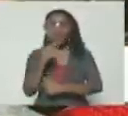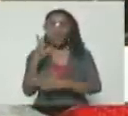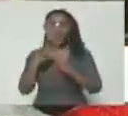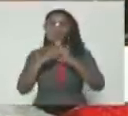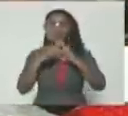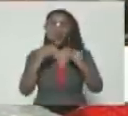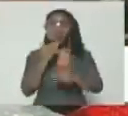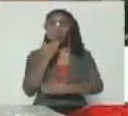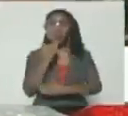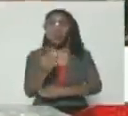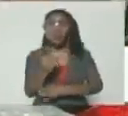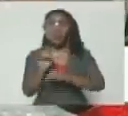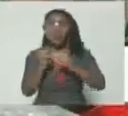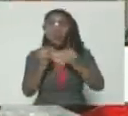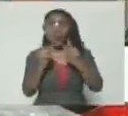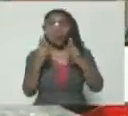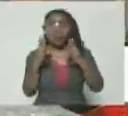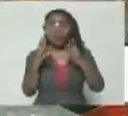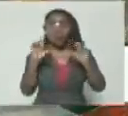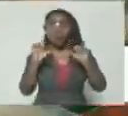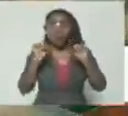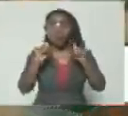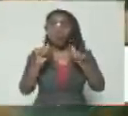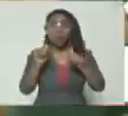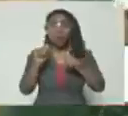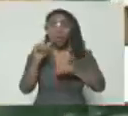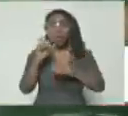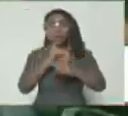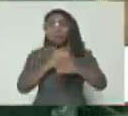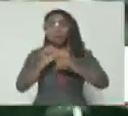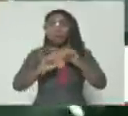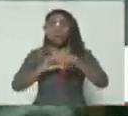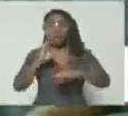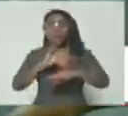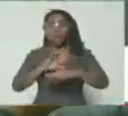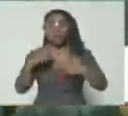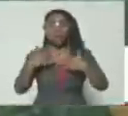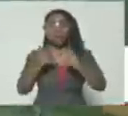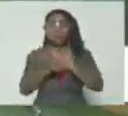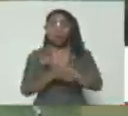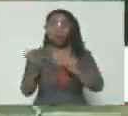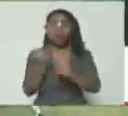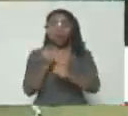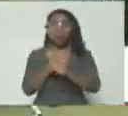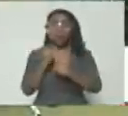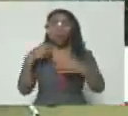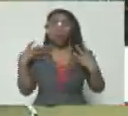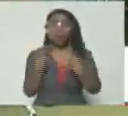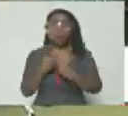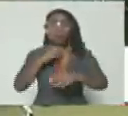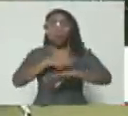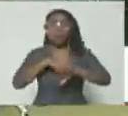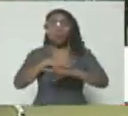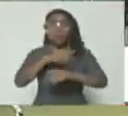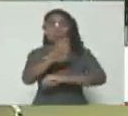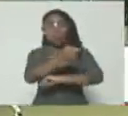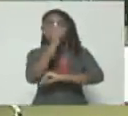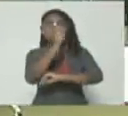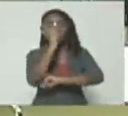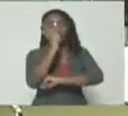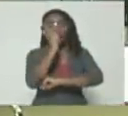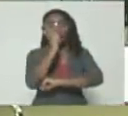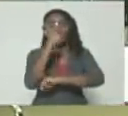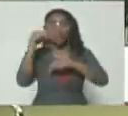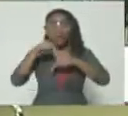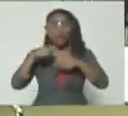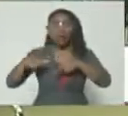los permisos en cuanto a origen y fitosanitario. Este trabajo lo estamos haciendo junto con el Ministerio de Pesca y Acuicultura y en esta